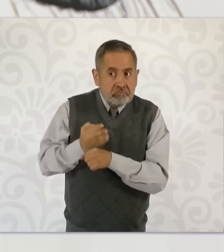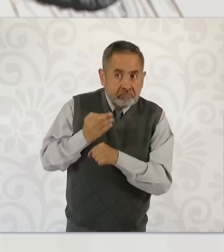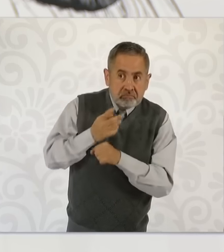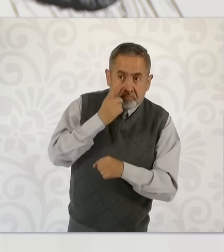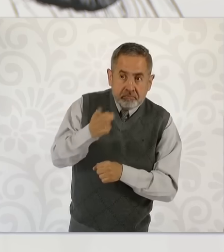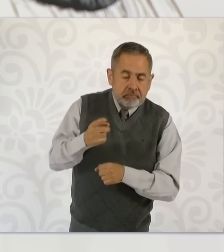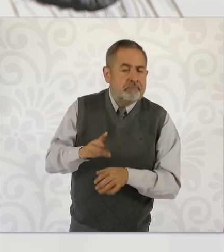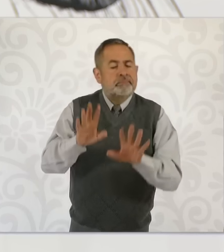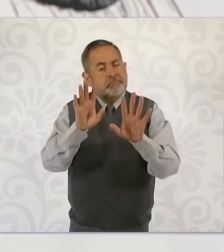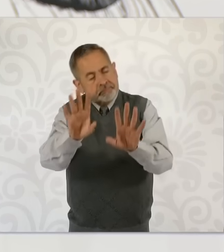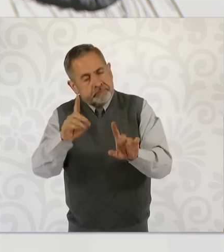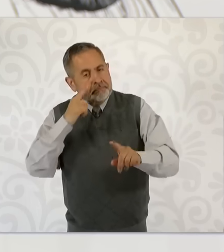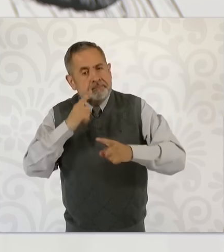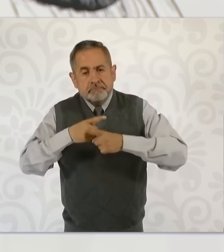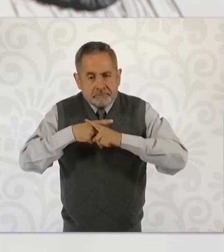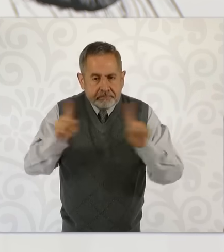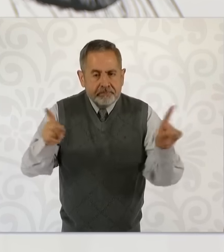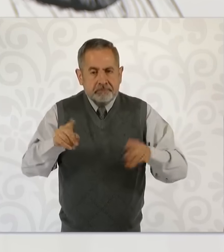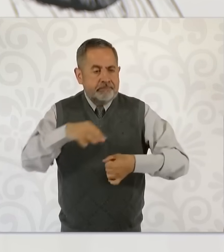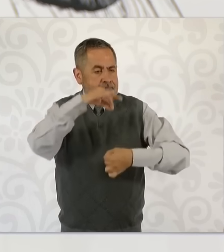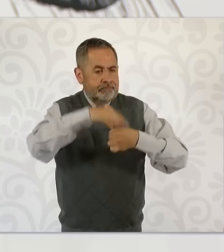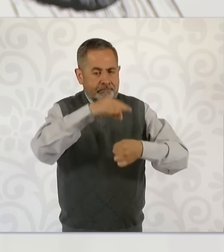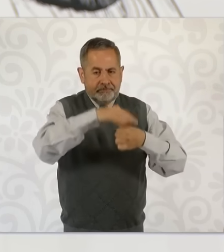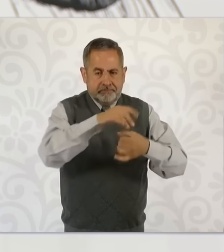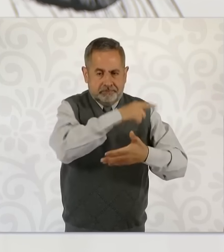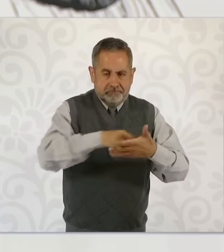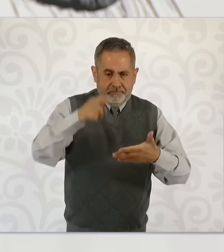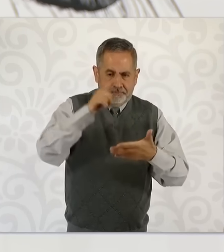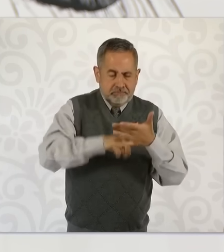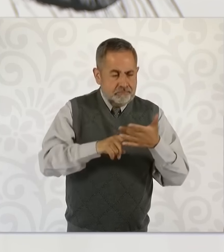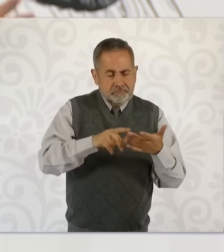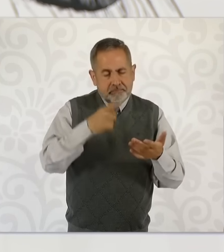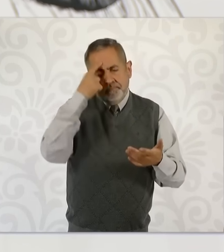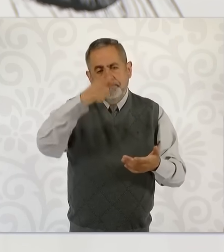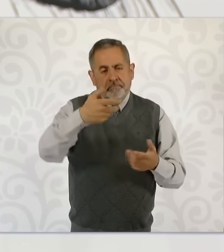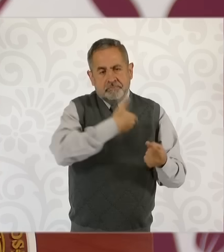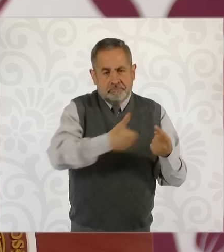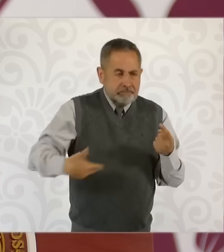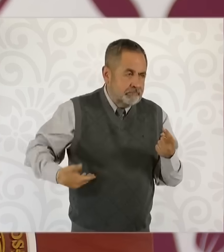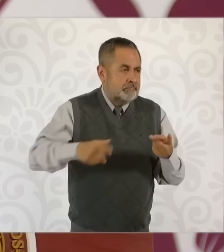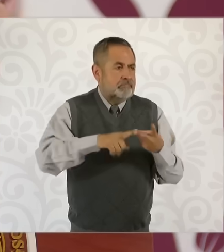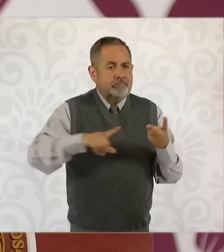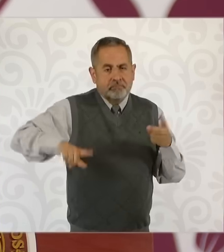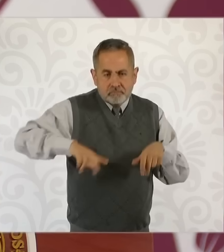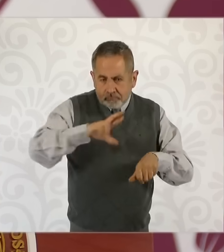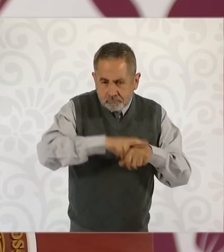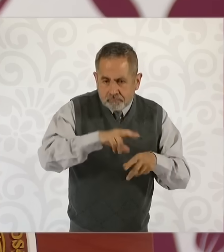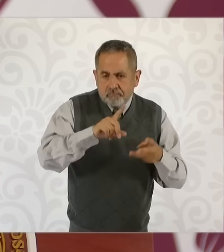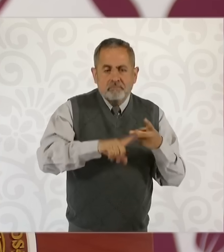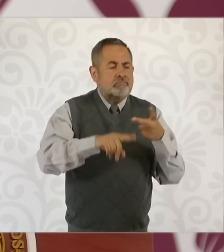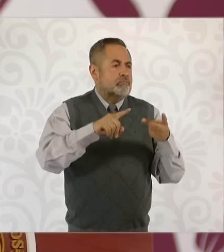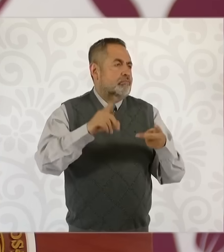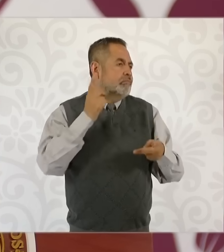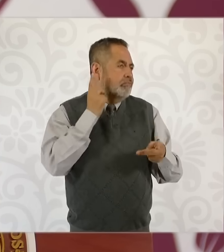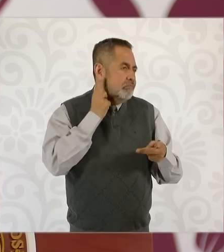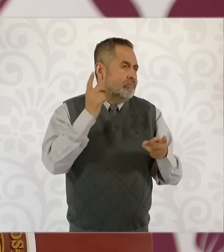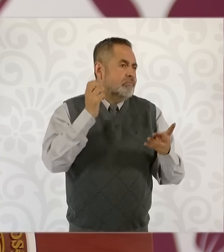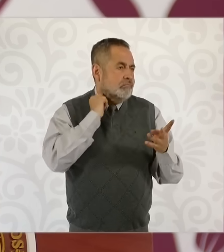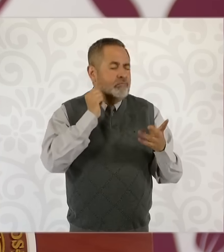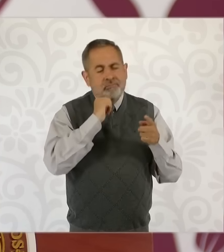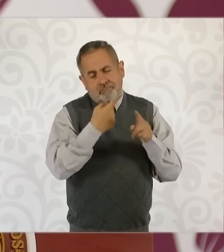a diferencia de las elecciones normales, bueno, para presidentes municipales, legisladores,